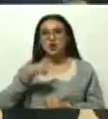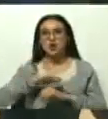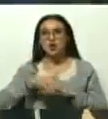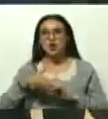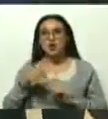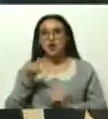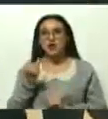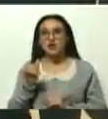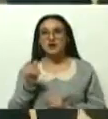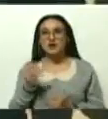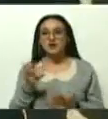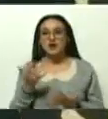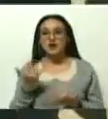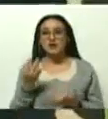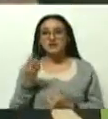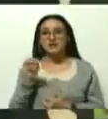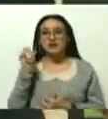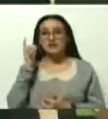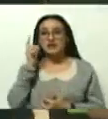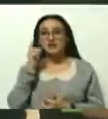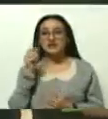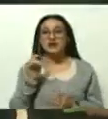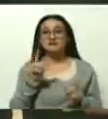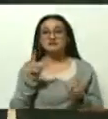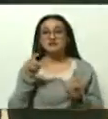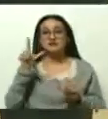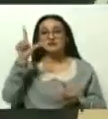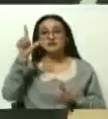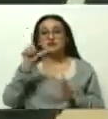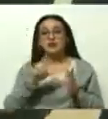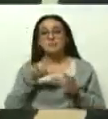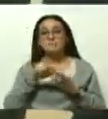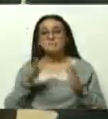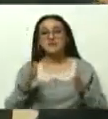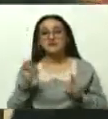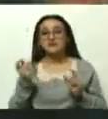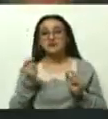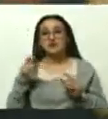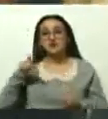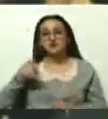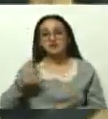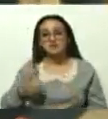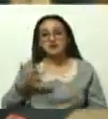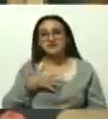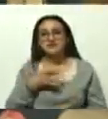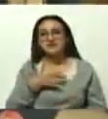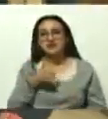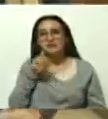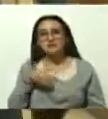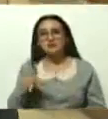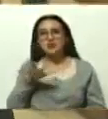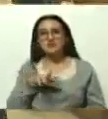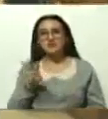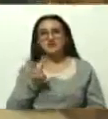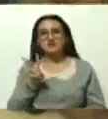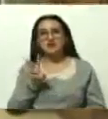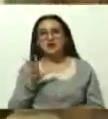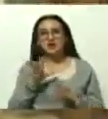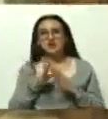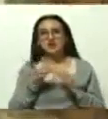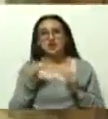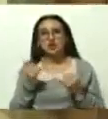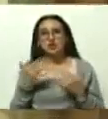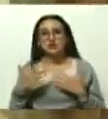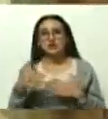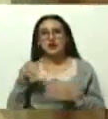Rodríguez, precisamente tienen 30 días para repasar en mesas de trabajo las necesidades más sentidas del pueblo venezolano, todo ello de